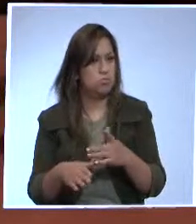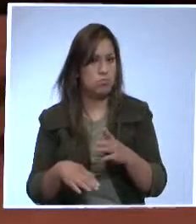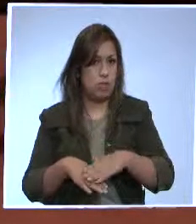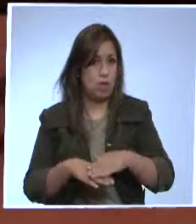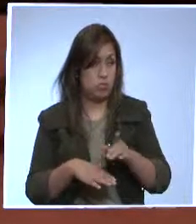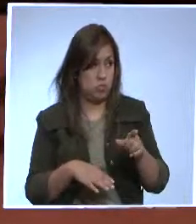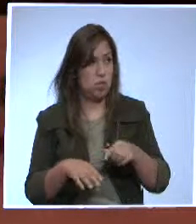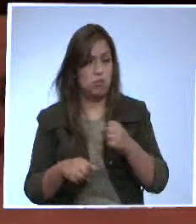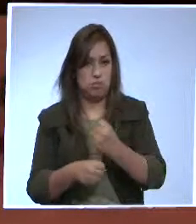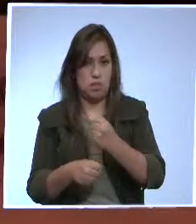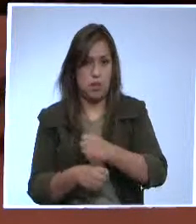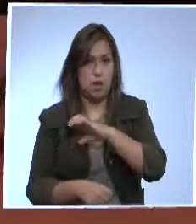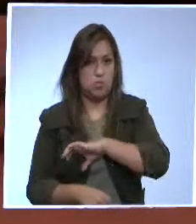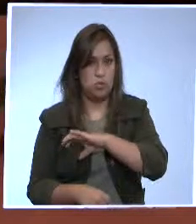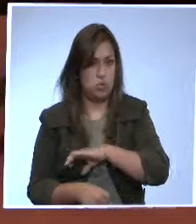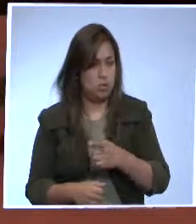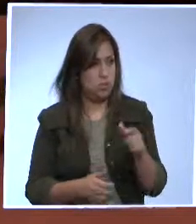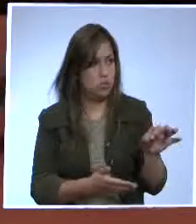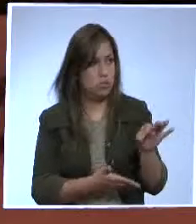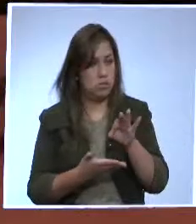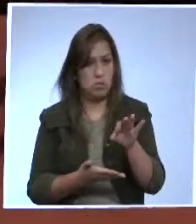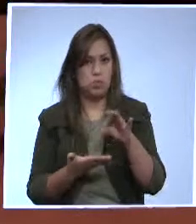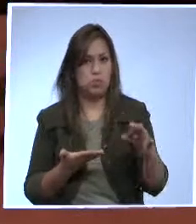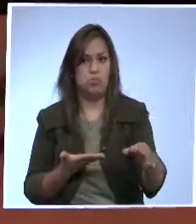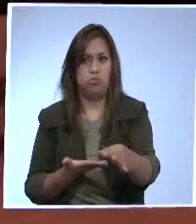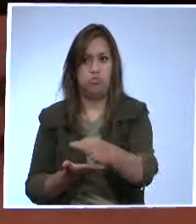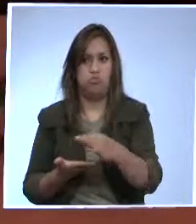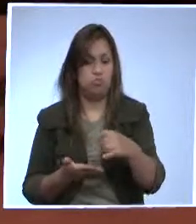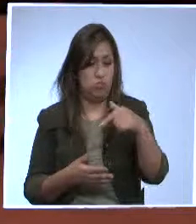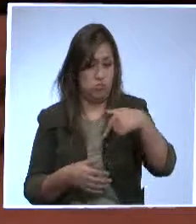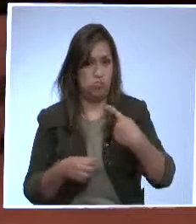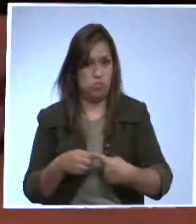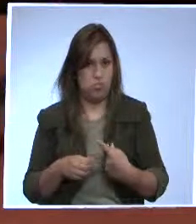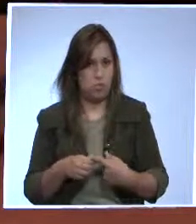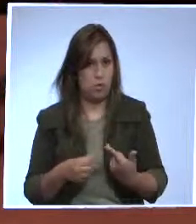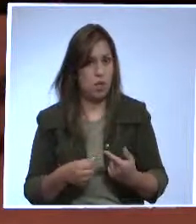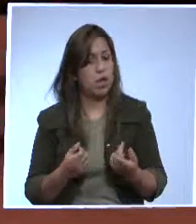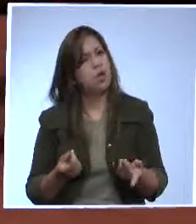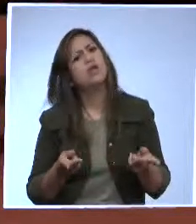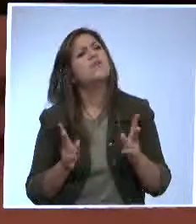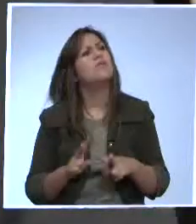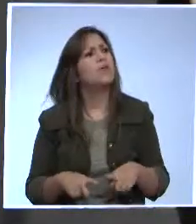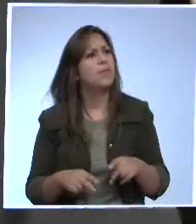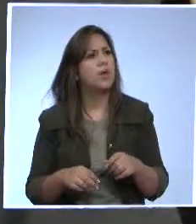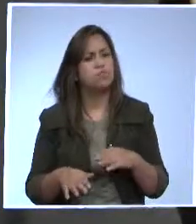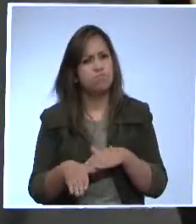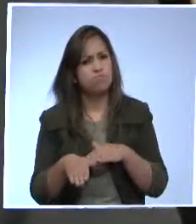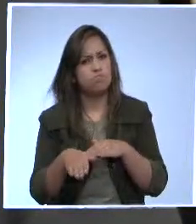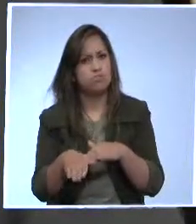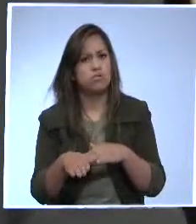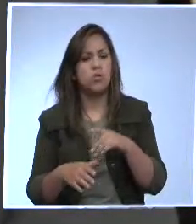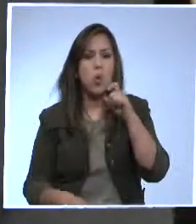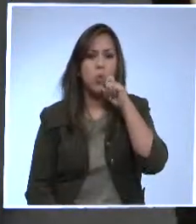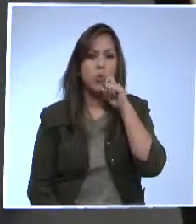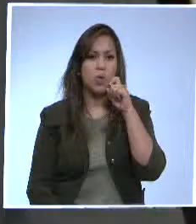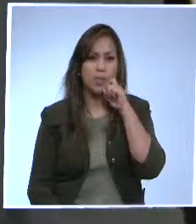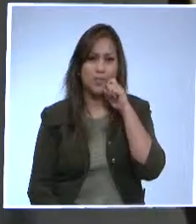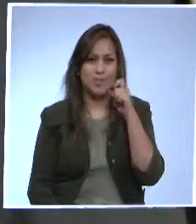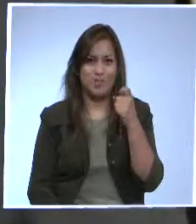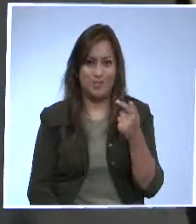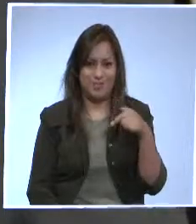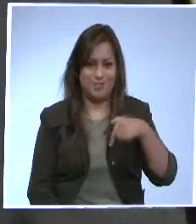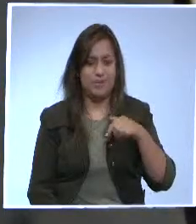entiendo que usted representa a las parroquias rurales de la capital y que tiene que ver con potenciar el turismo justamente